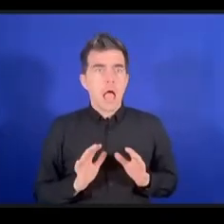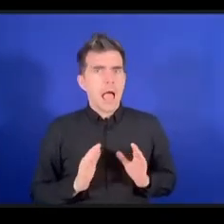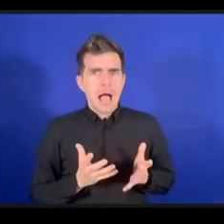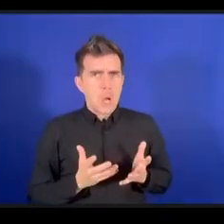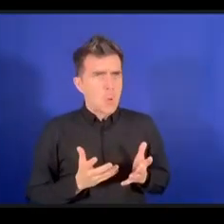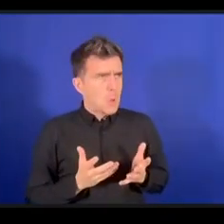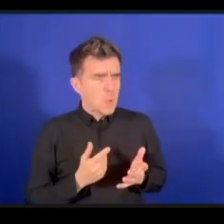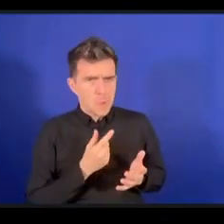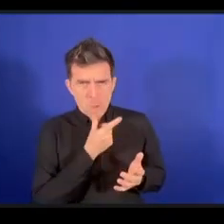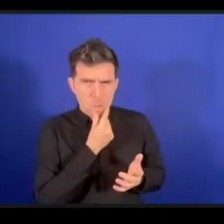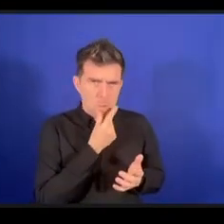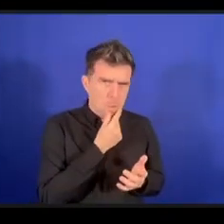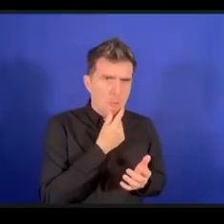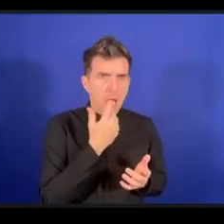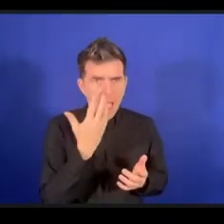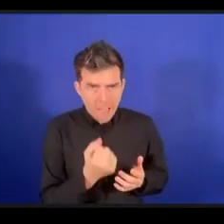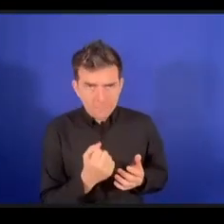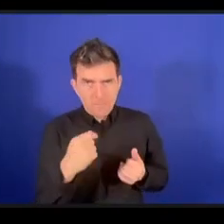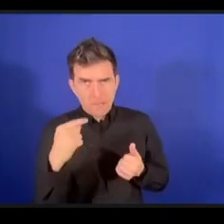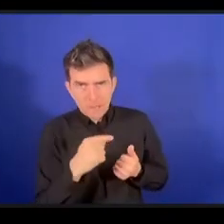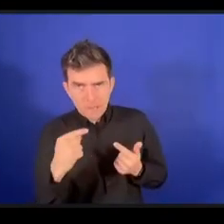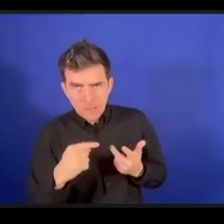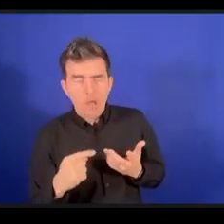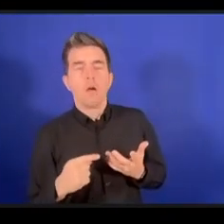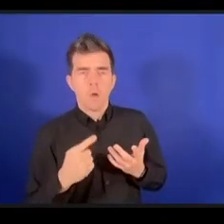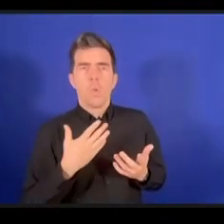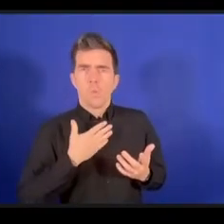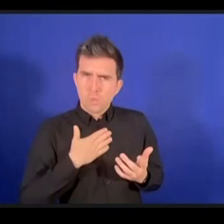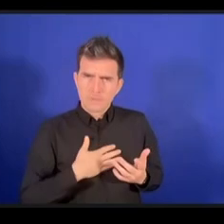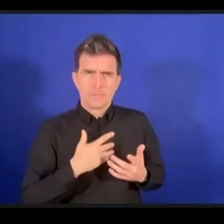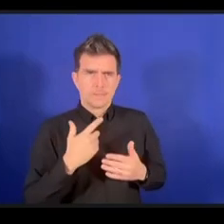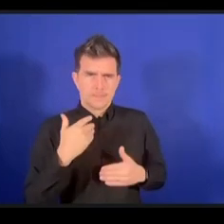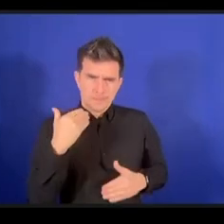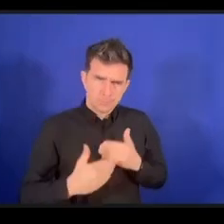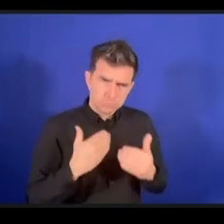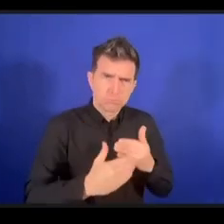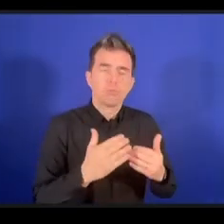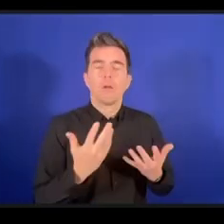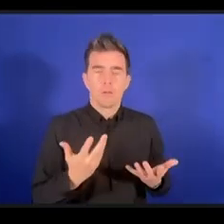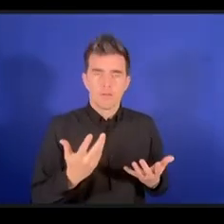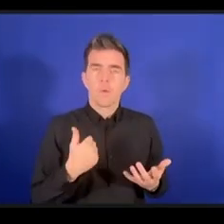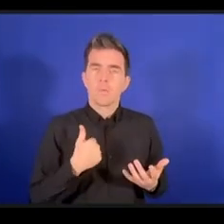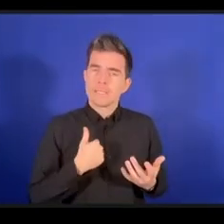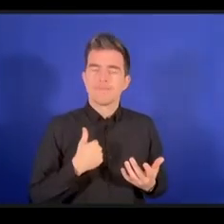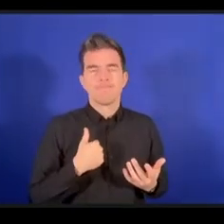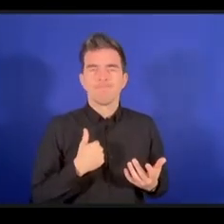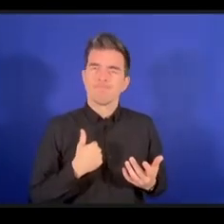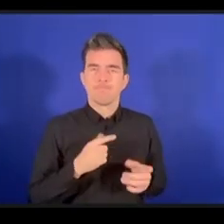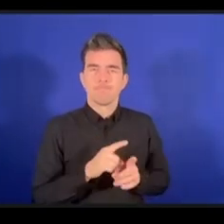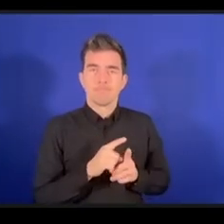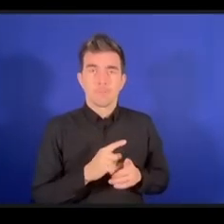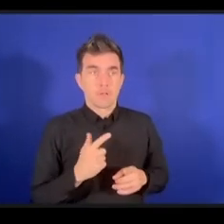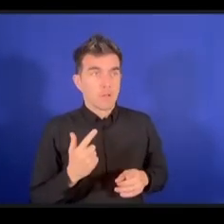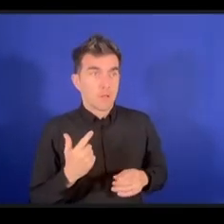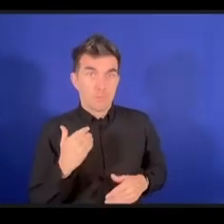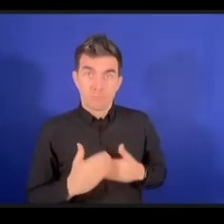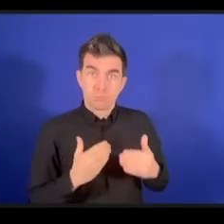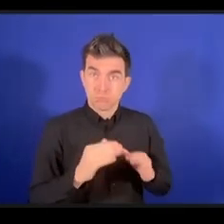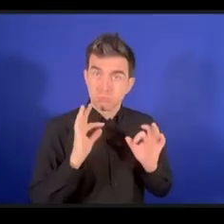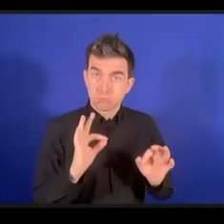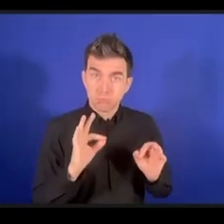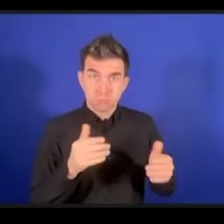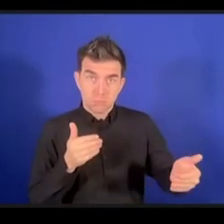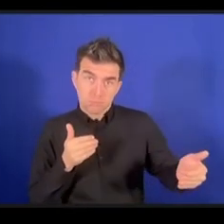indicadores quedamos un poco rezagados en ese contexto una